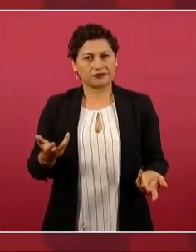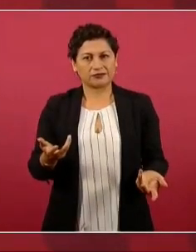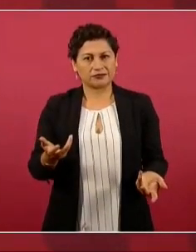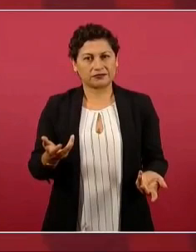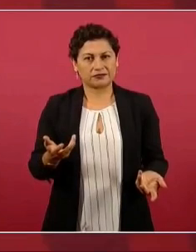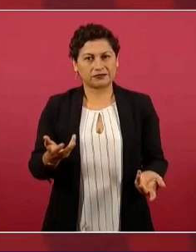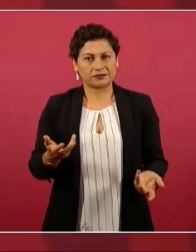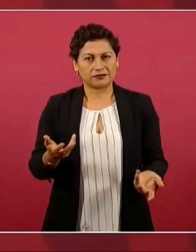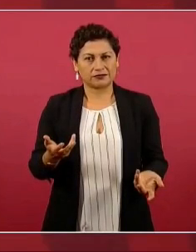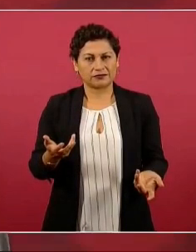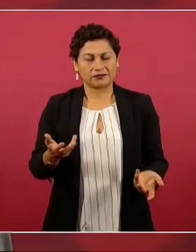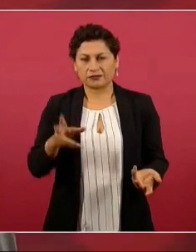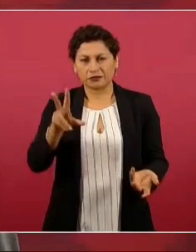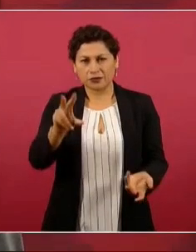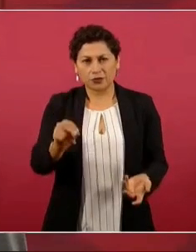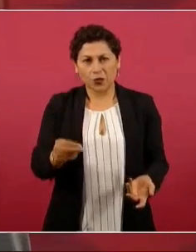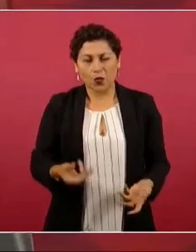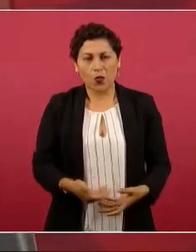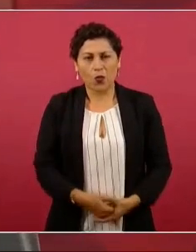fuerza